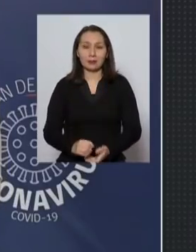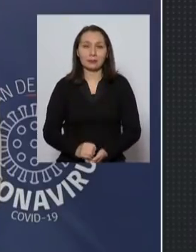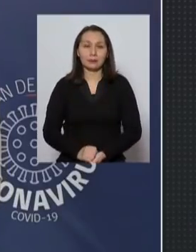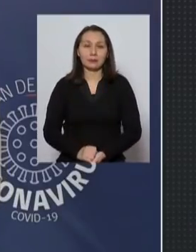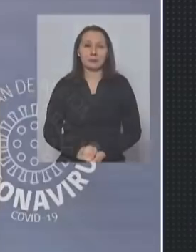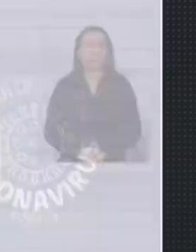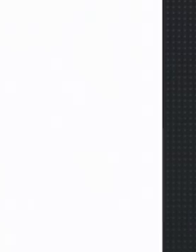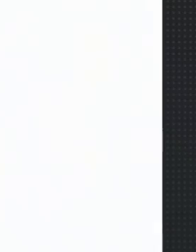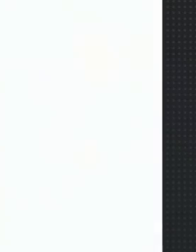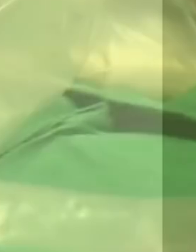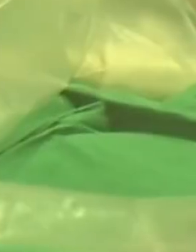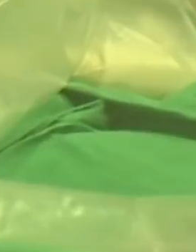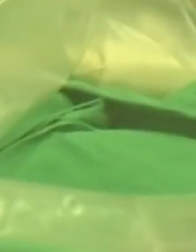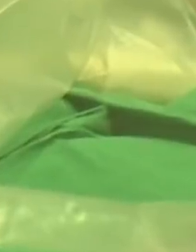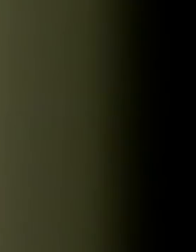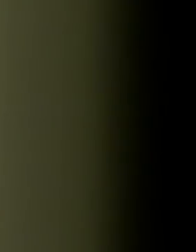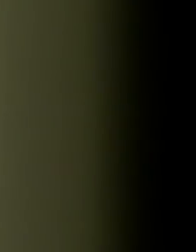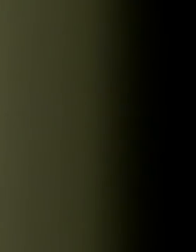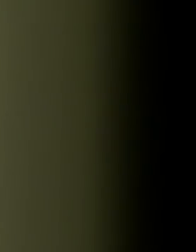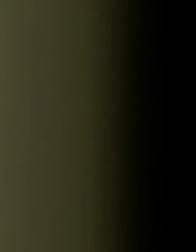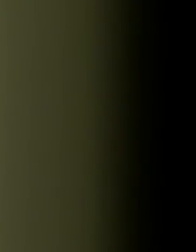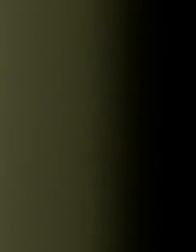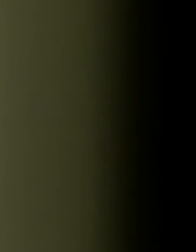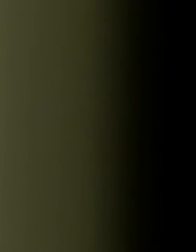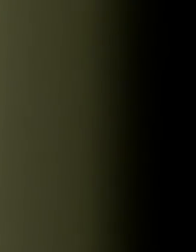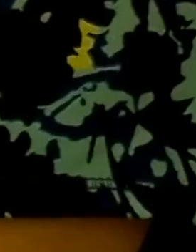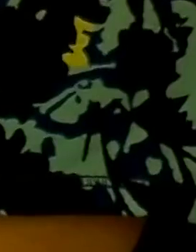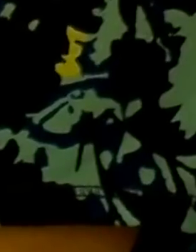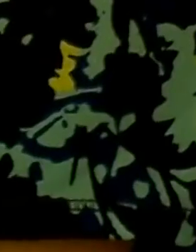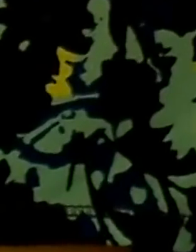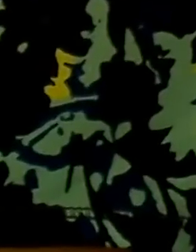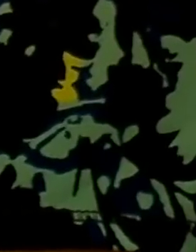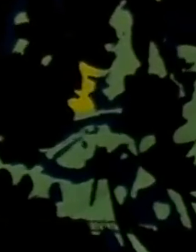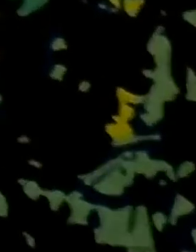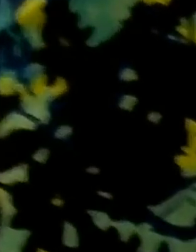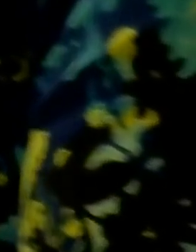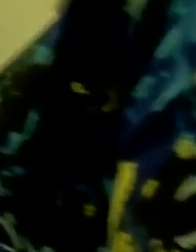Bien, ahí escuchamos el balance diario.